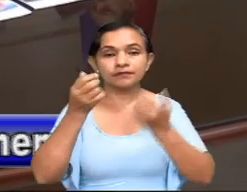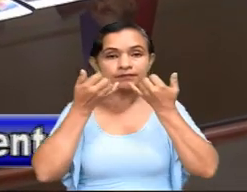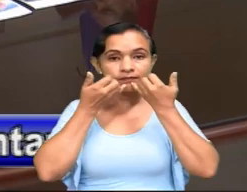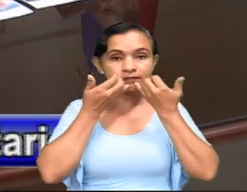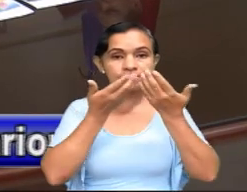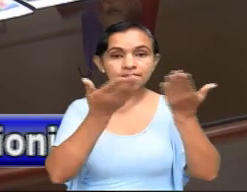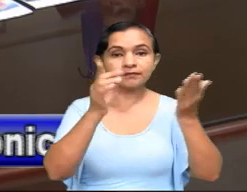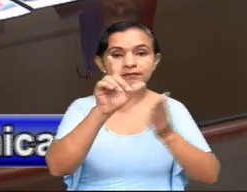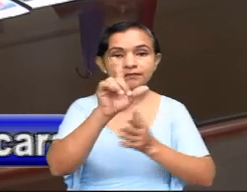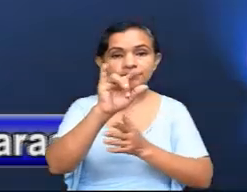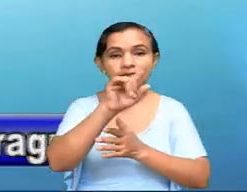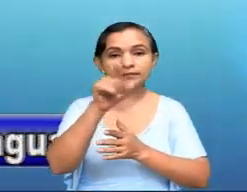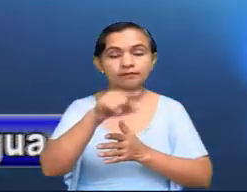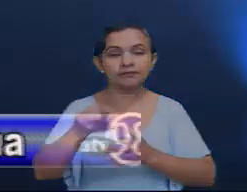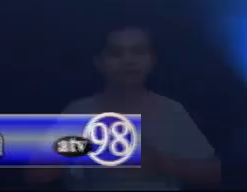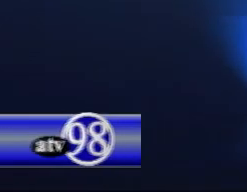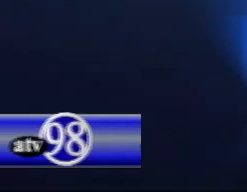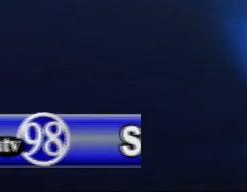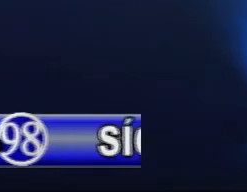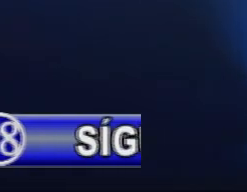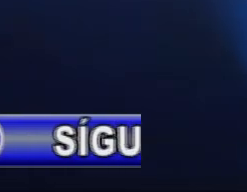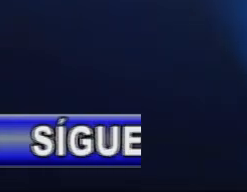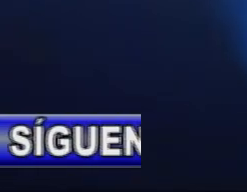informó Liz Escoto.